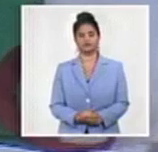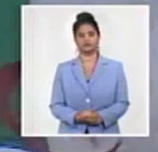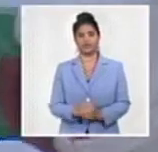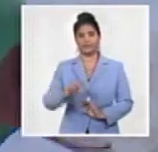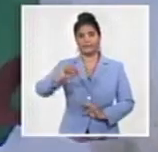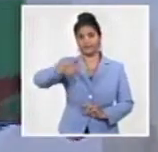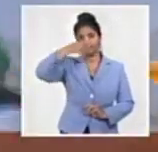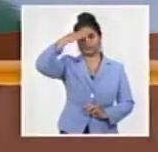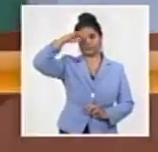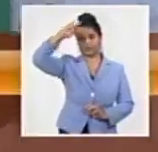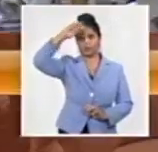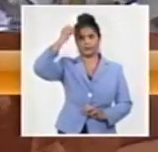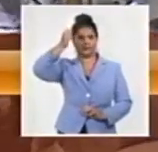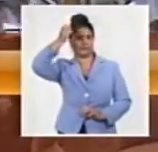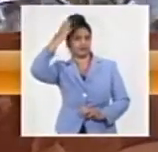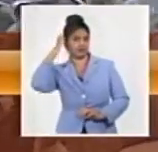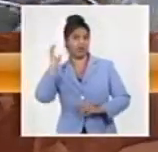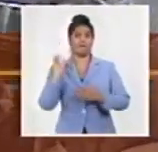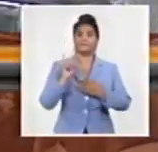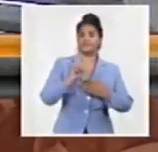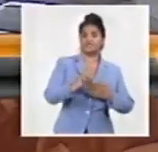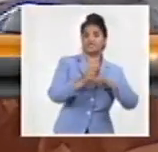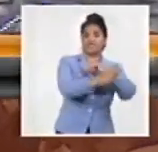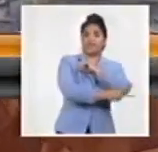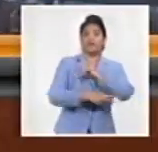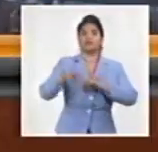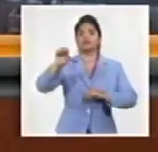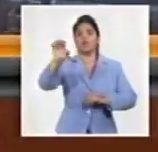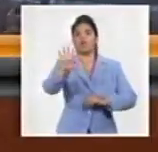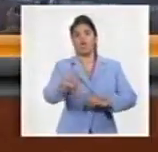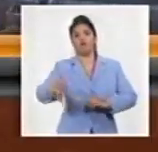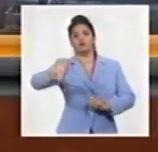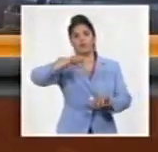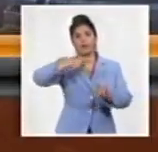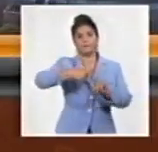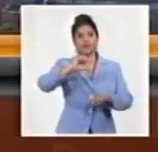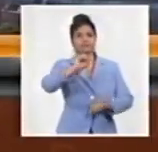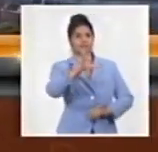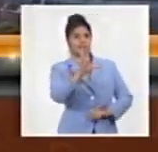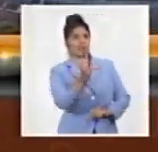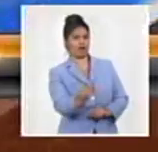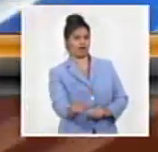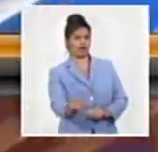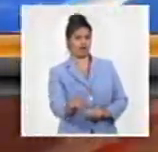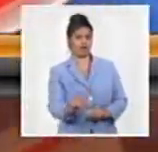Inicia presidente cubano gira por países de Eurasia y África.